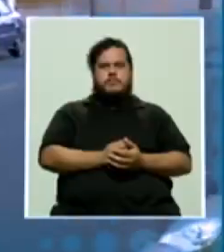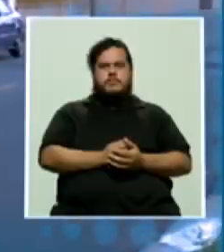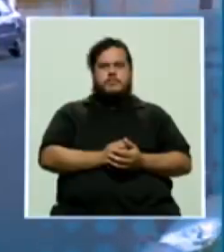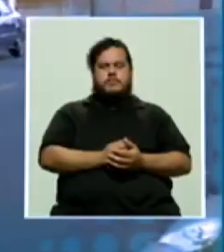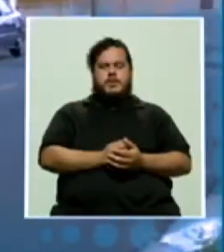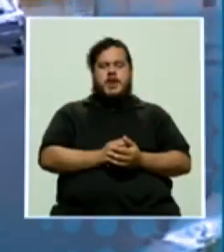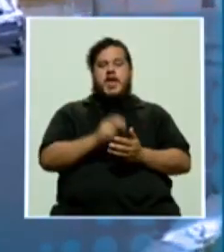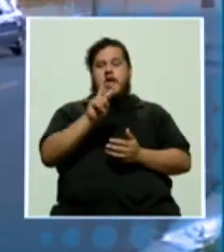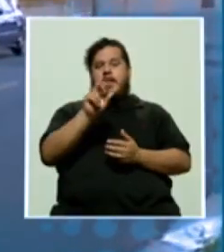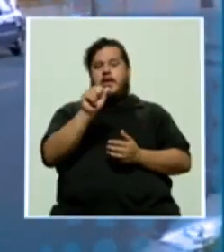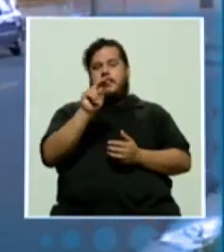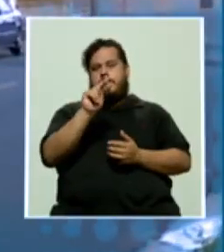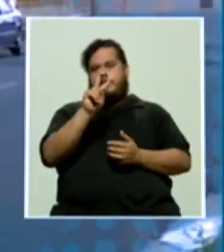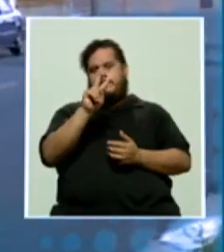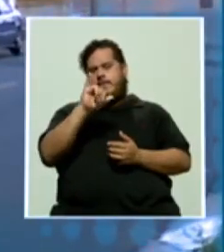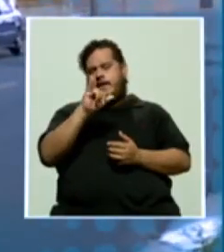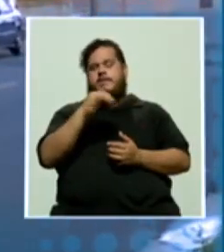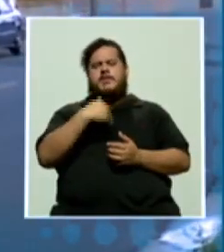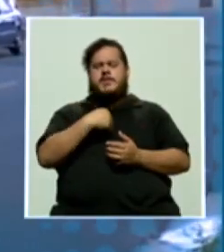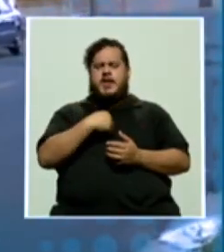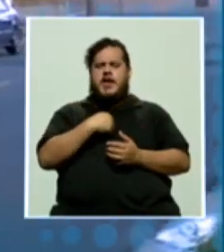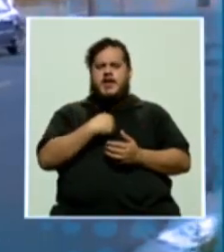El Bambi tiene a disposición este año